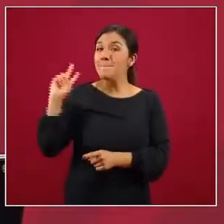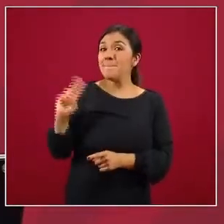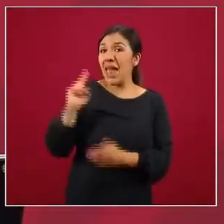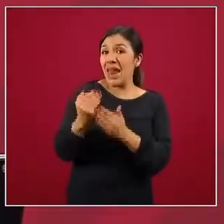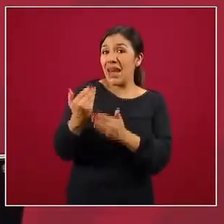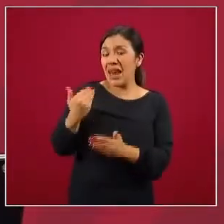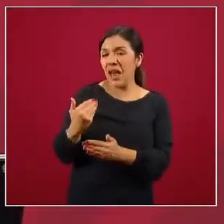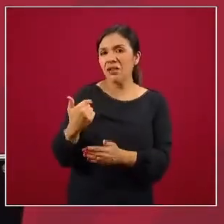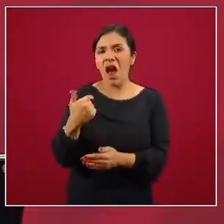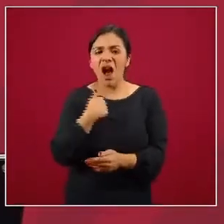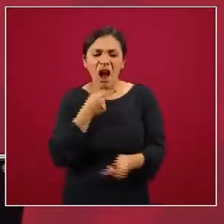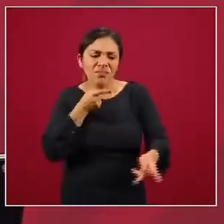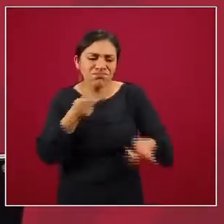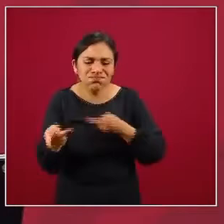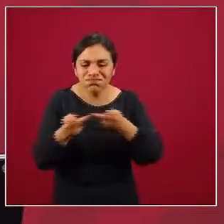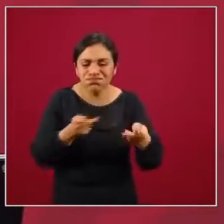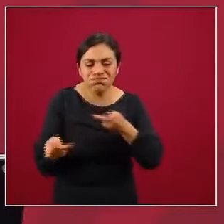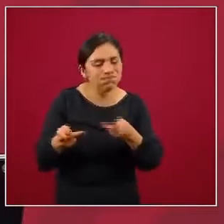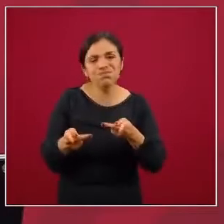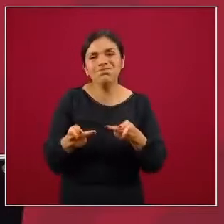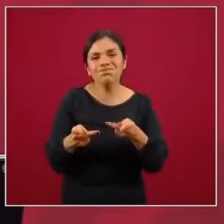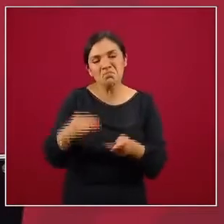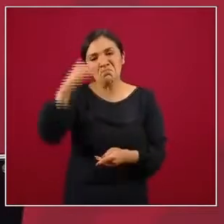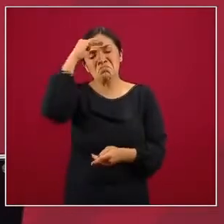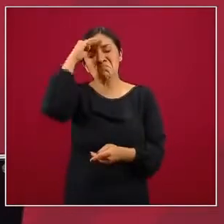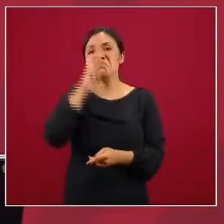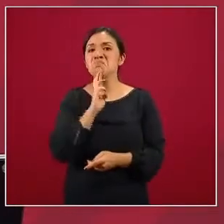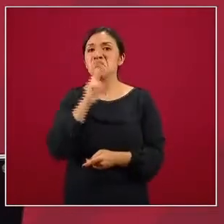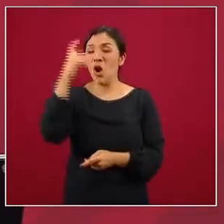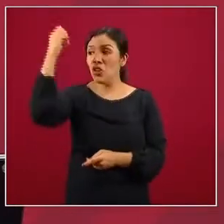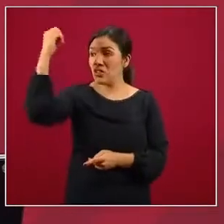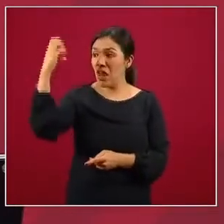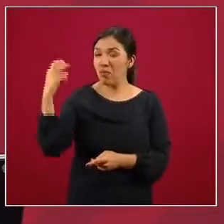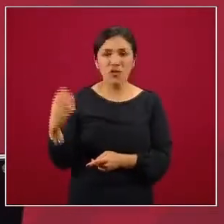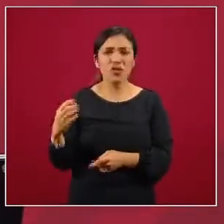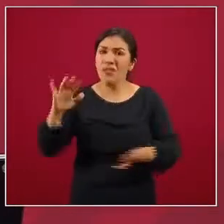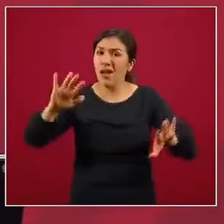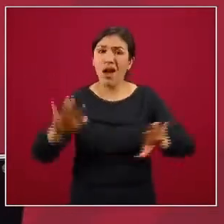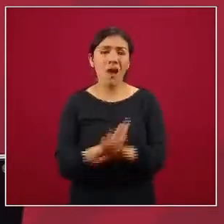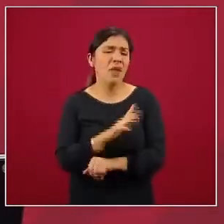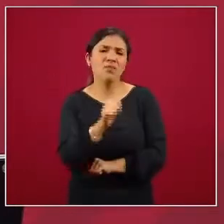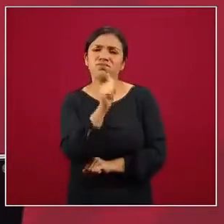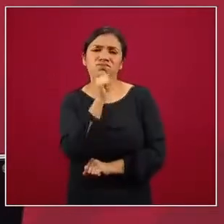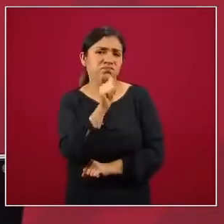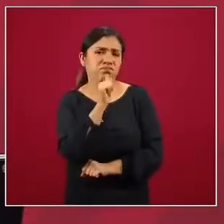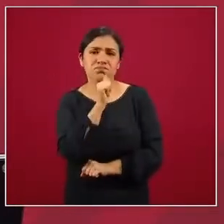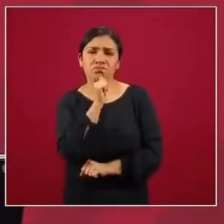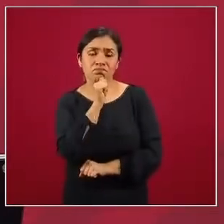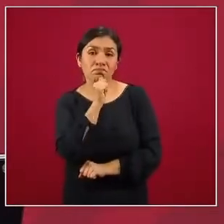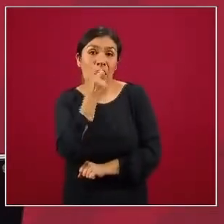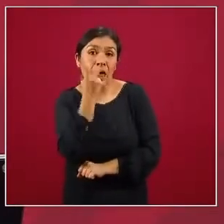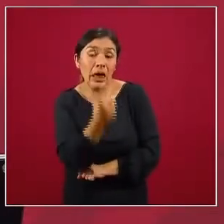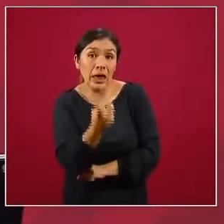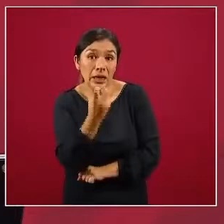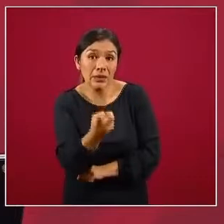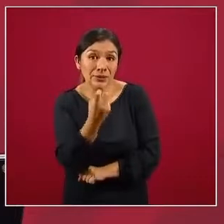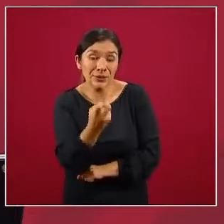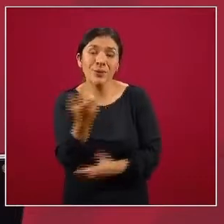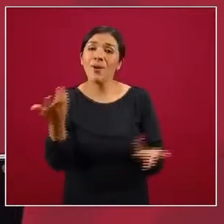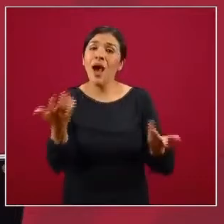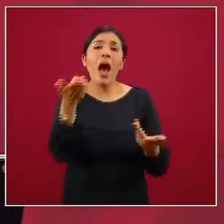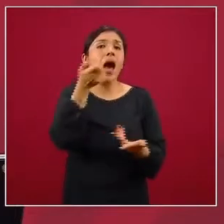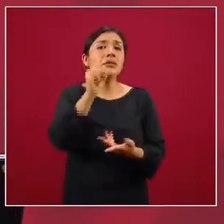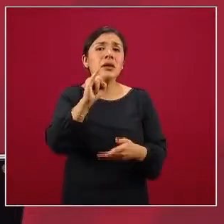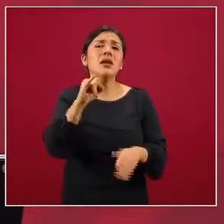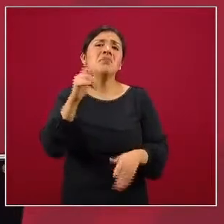reciente decidimos que el semáforo no se actualizaría, y esto desafortunadamente, como ha ocurrido